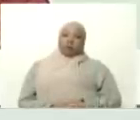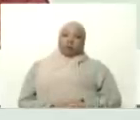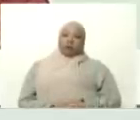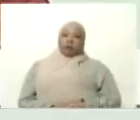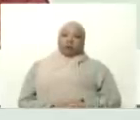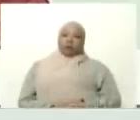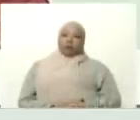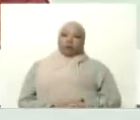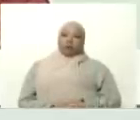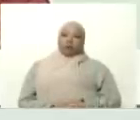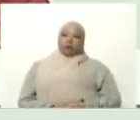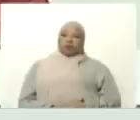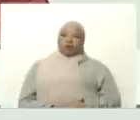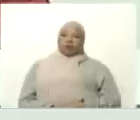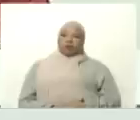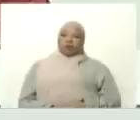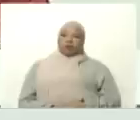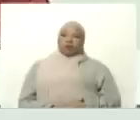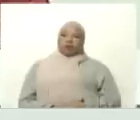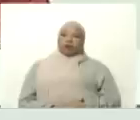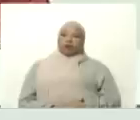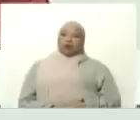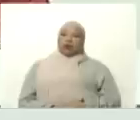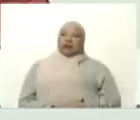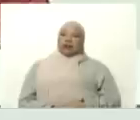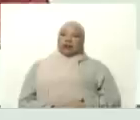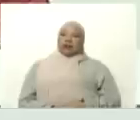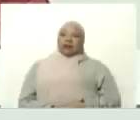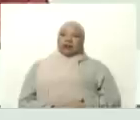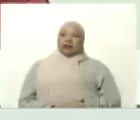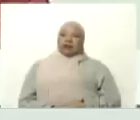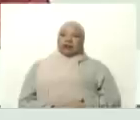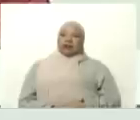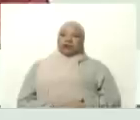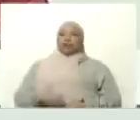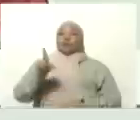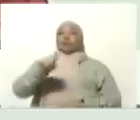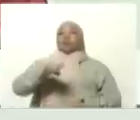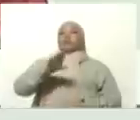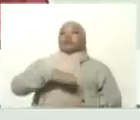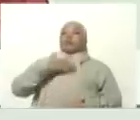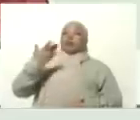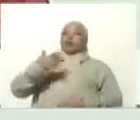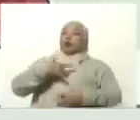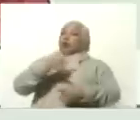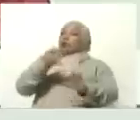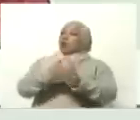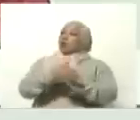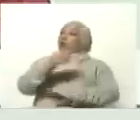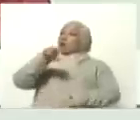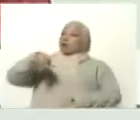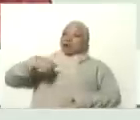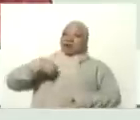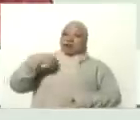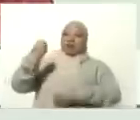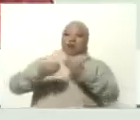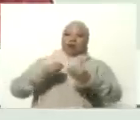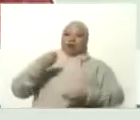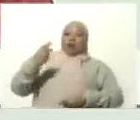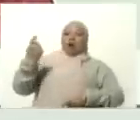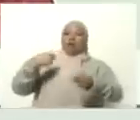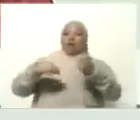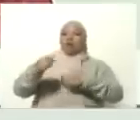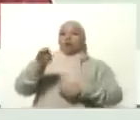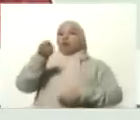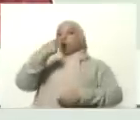Ellos no. Nos tienen perseguidos. Cada vez que intentamos hacer algo para la compra de